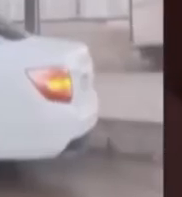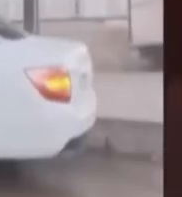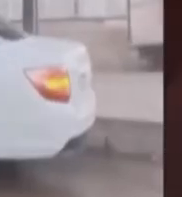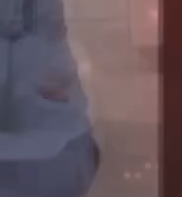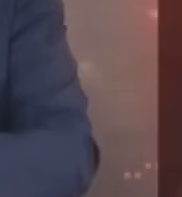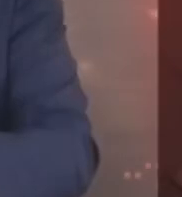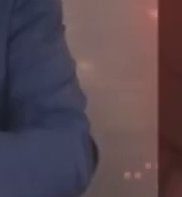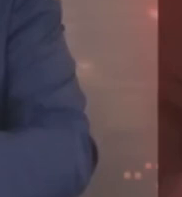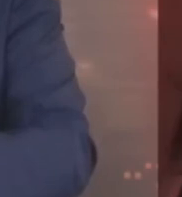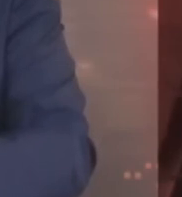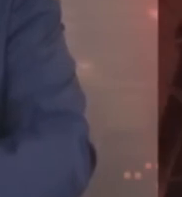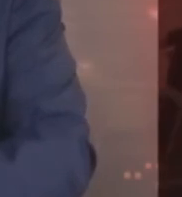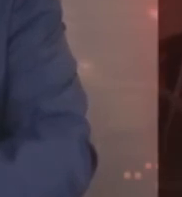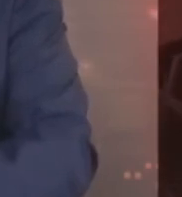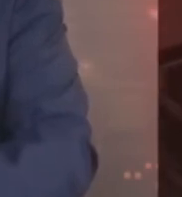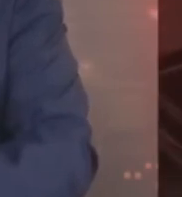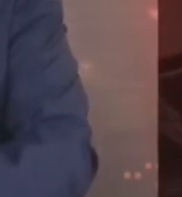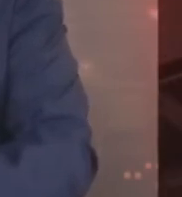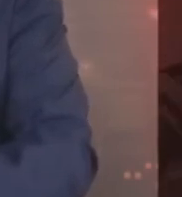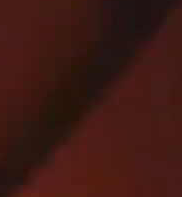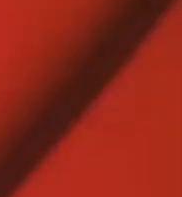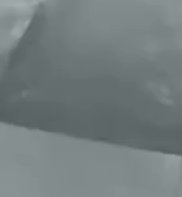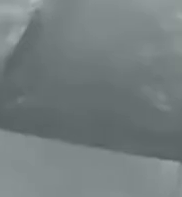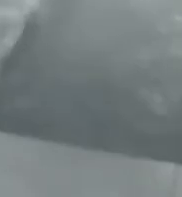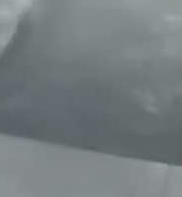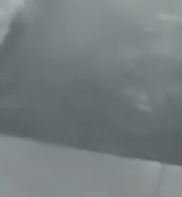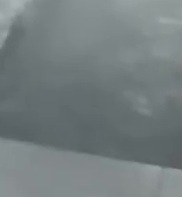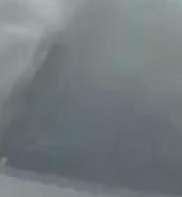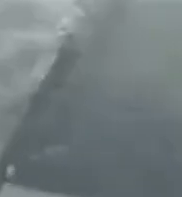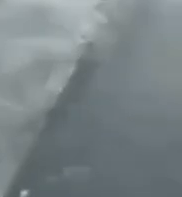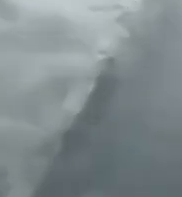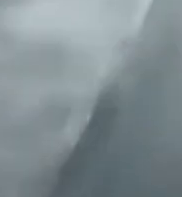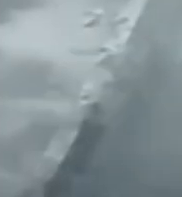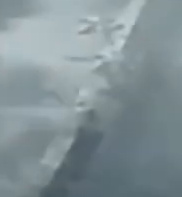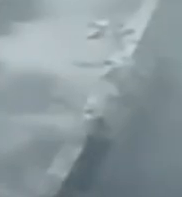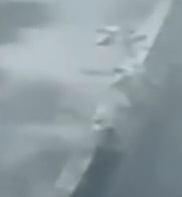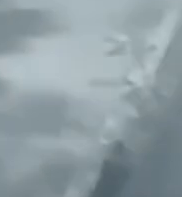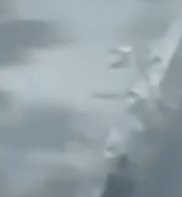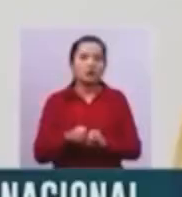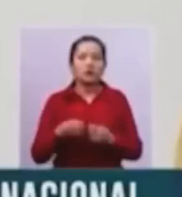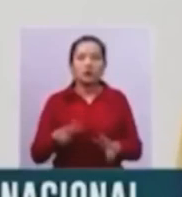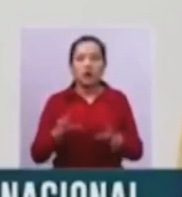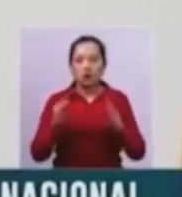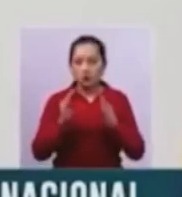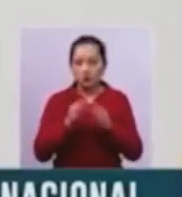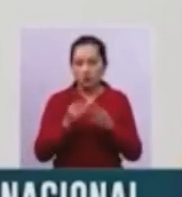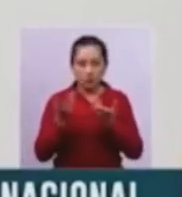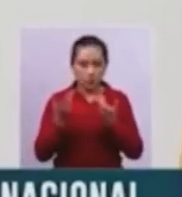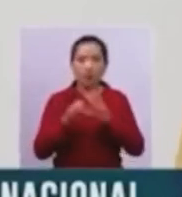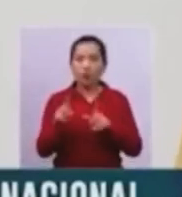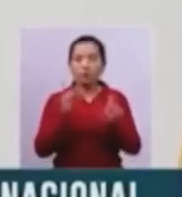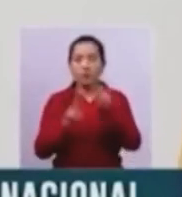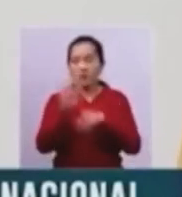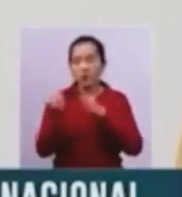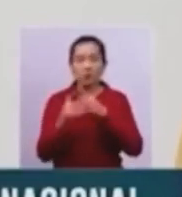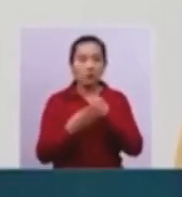tonta? Nosotros consideramos que la ASFI debería haber intervenido mucho más antes. Esta gente del Banco Fácil,